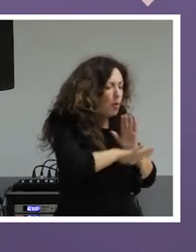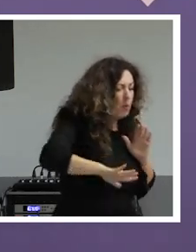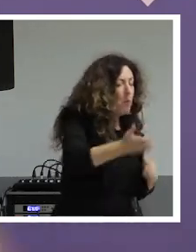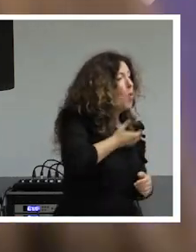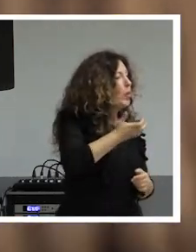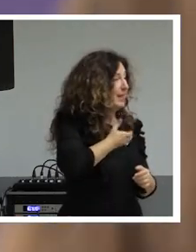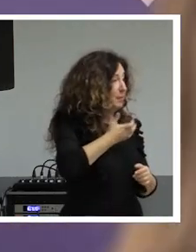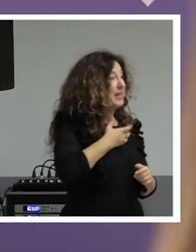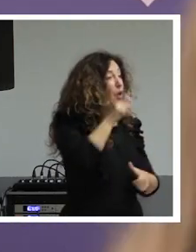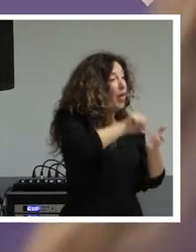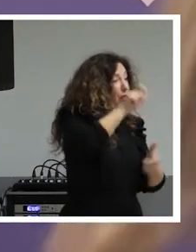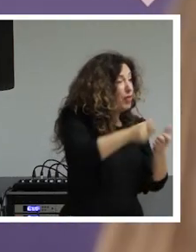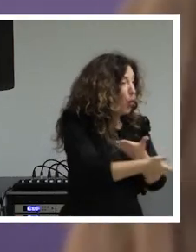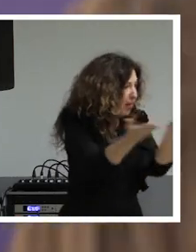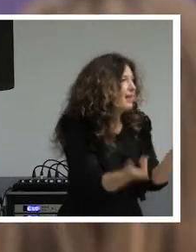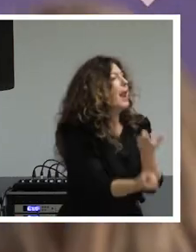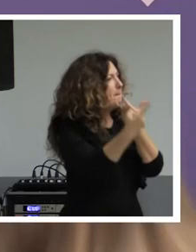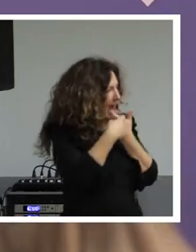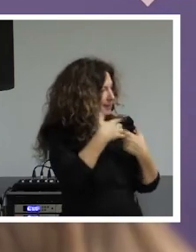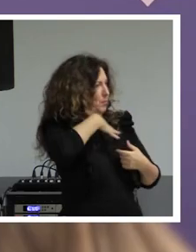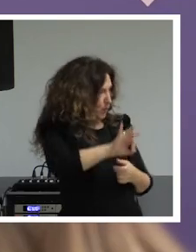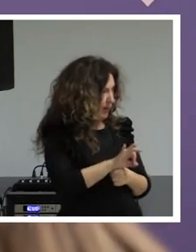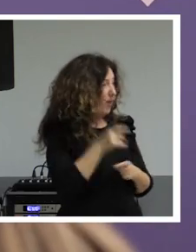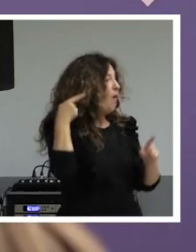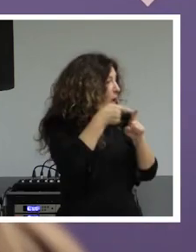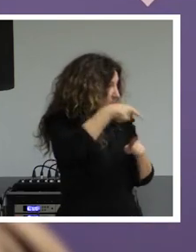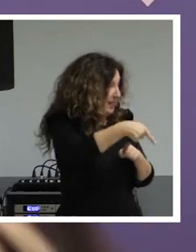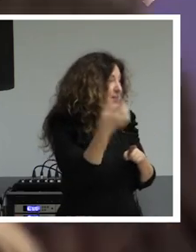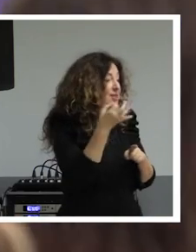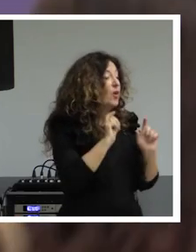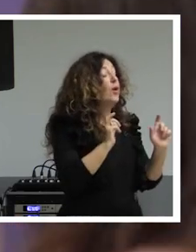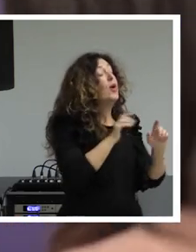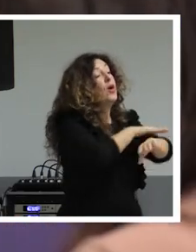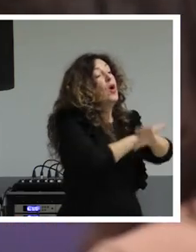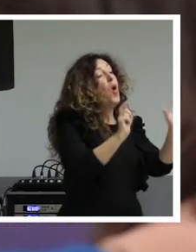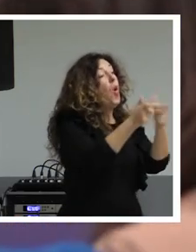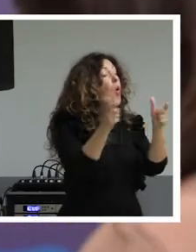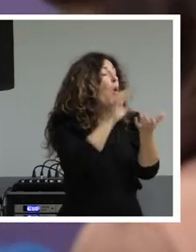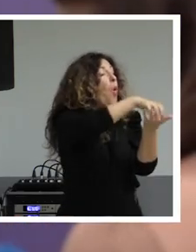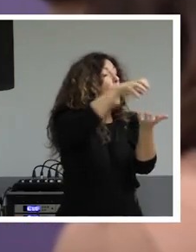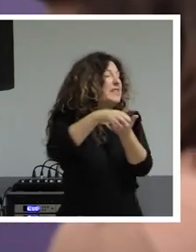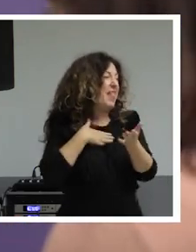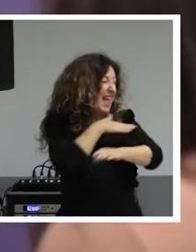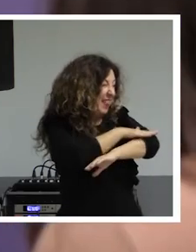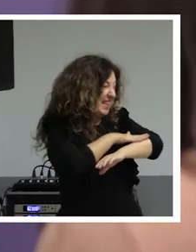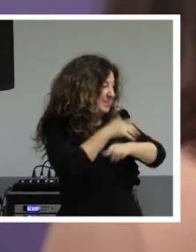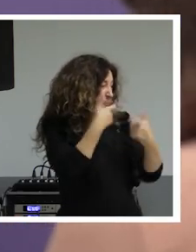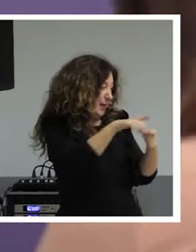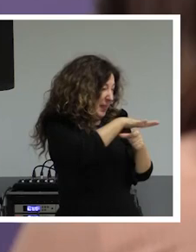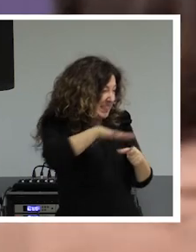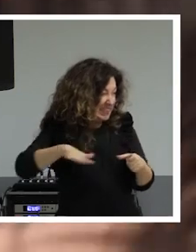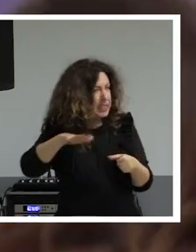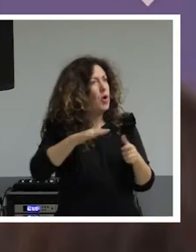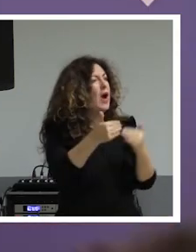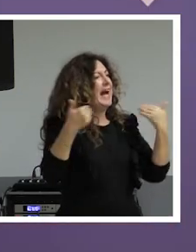que como bien decía el real decreto del año 86 es la mejor herramienta para la gestión de los asuntos de competencia municipal